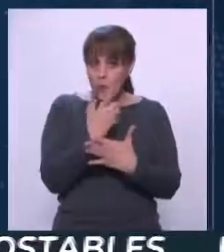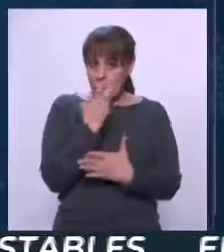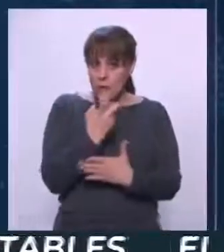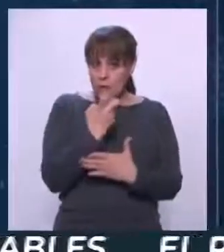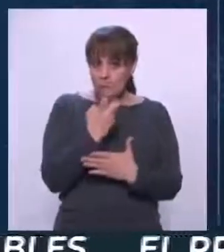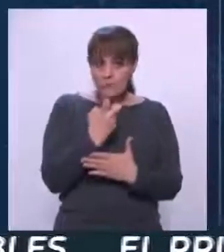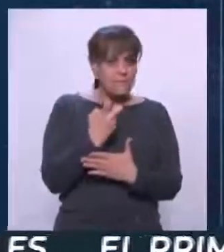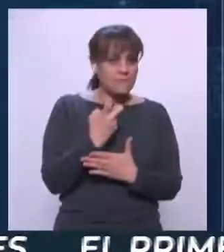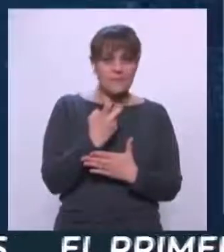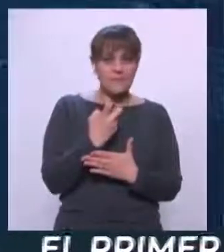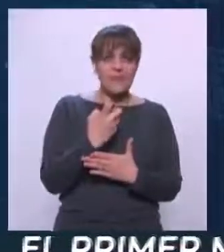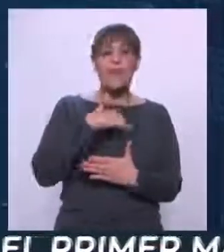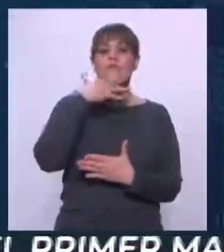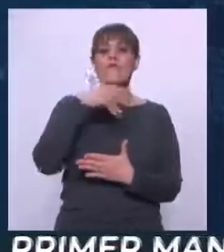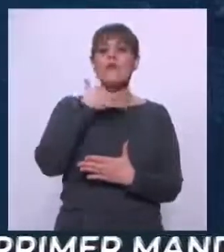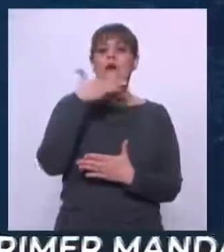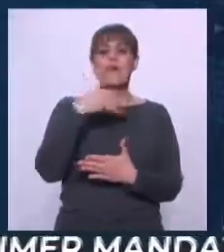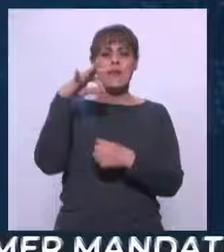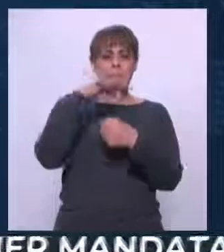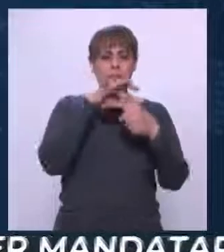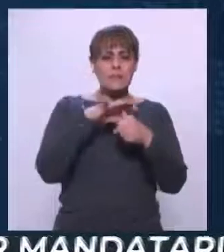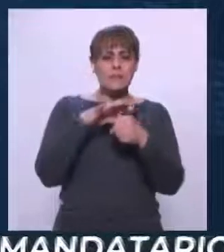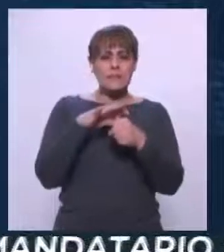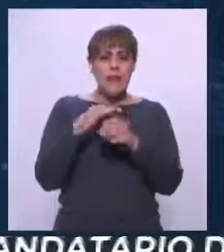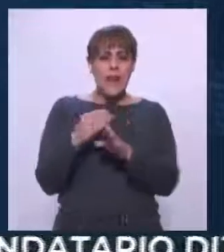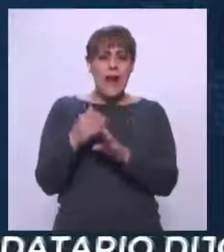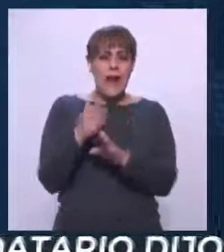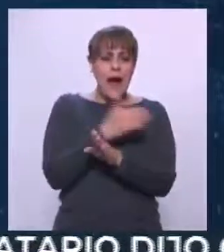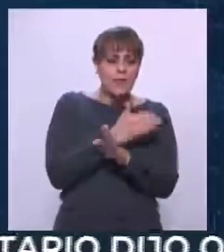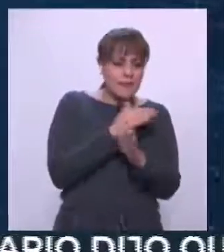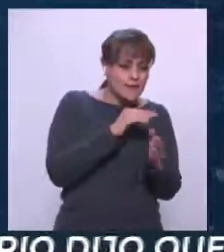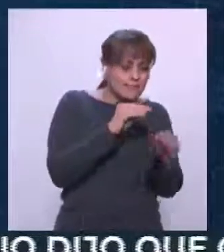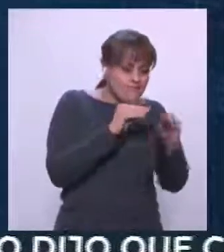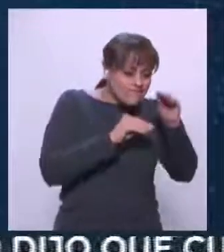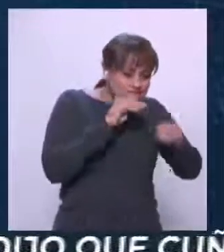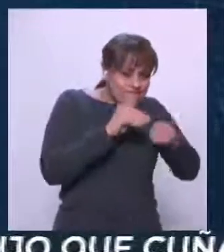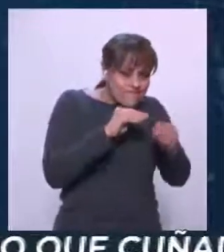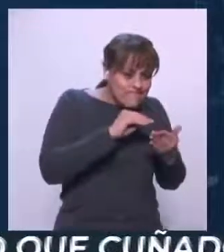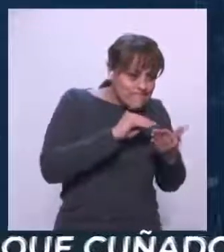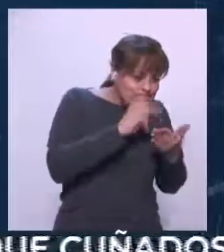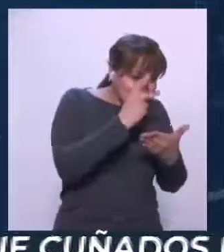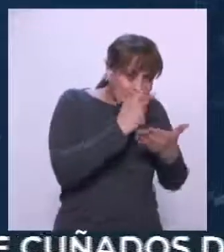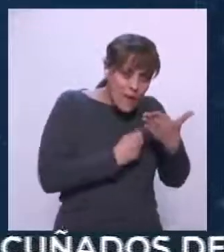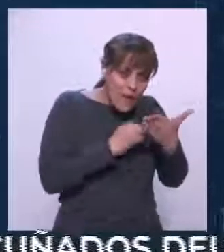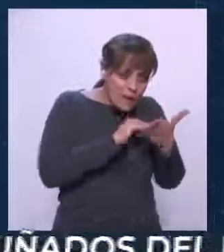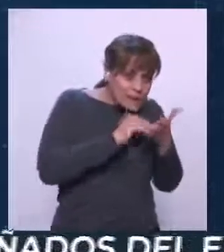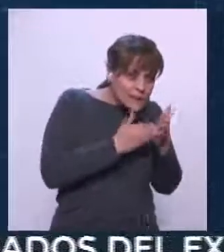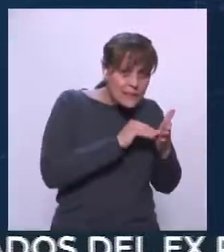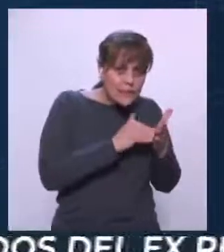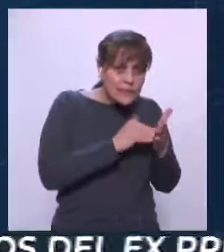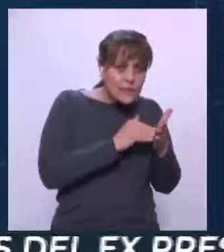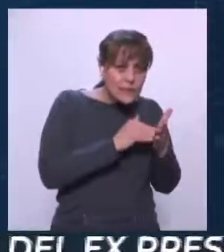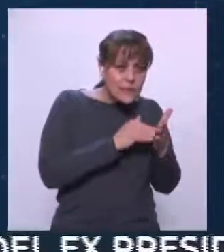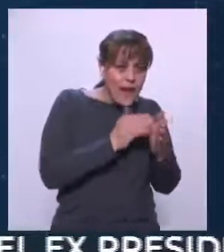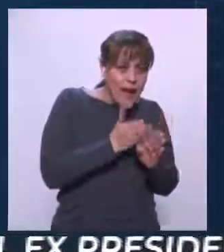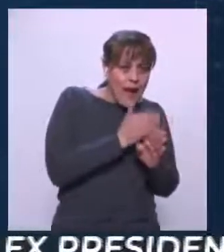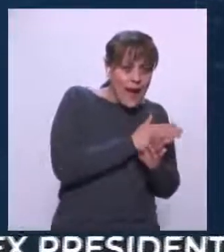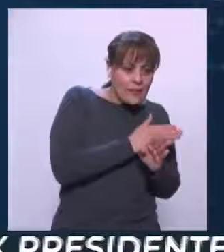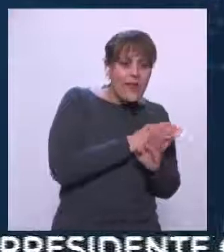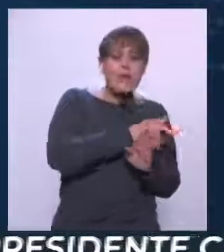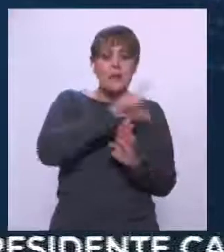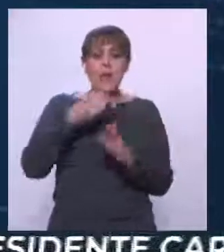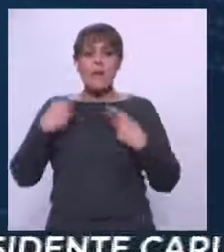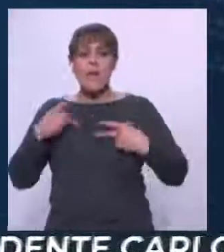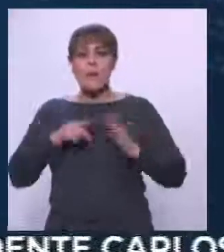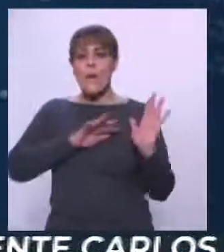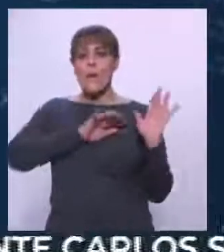El fraude electoral se trama inclusive antes de que los ciudadanos vayan a emitir su voto